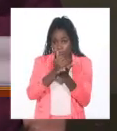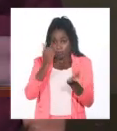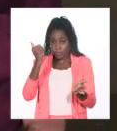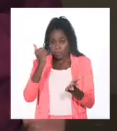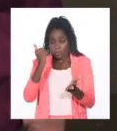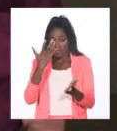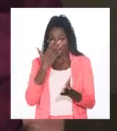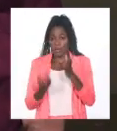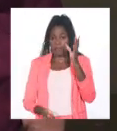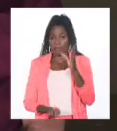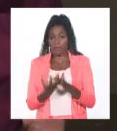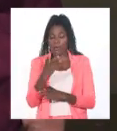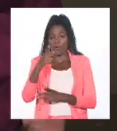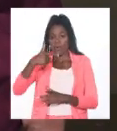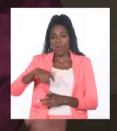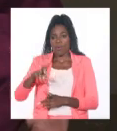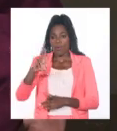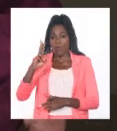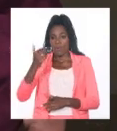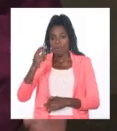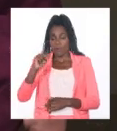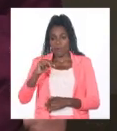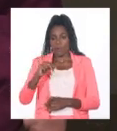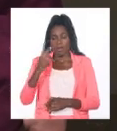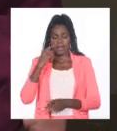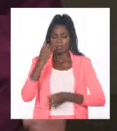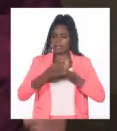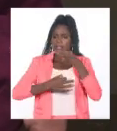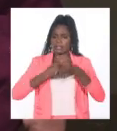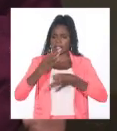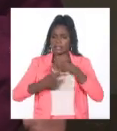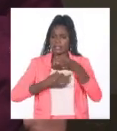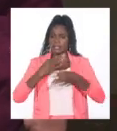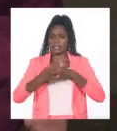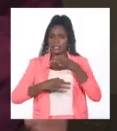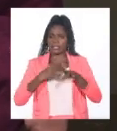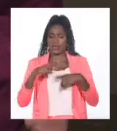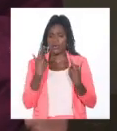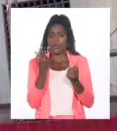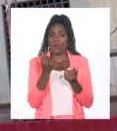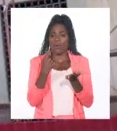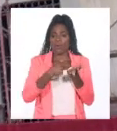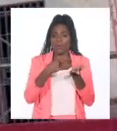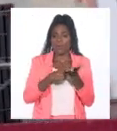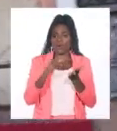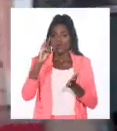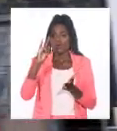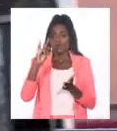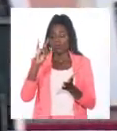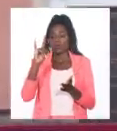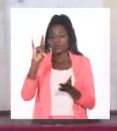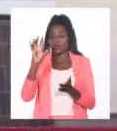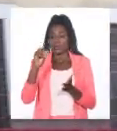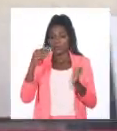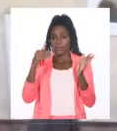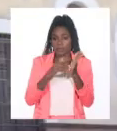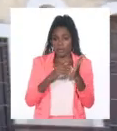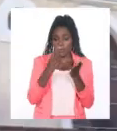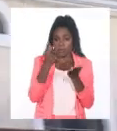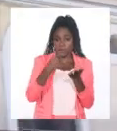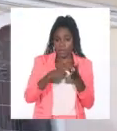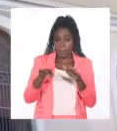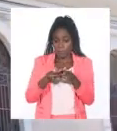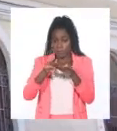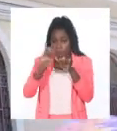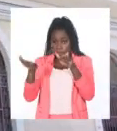Leal, y donde explica el costo, que fueron 90.000 pesos. En su planta baja